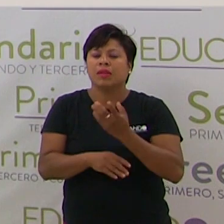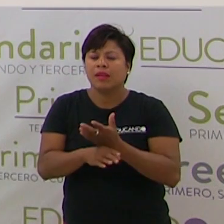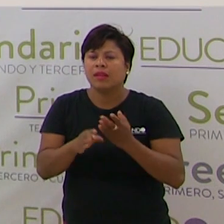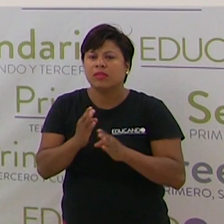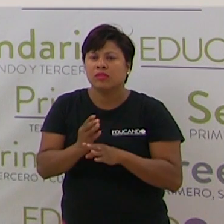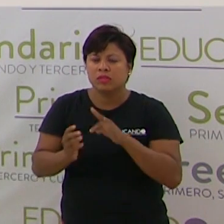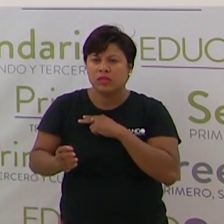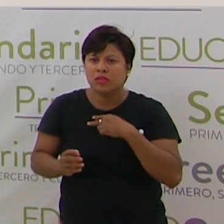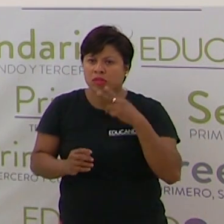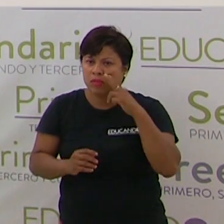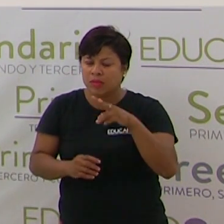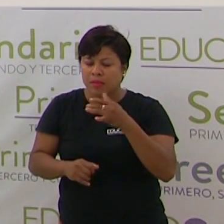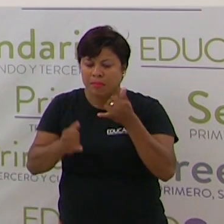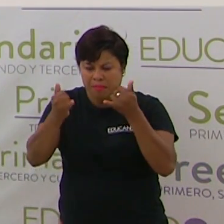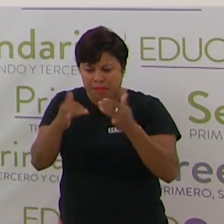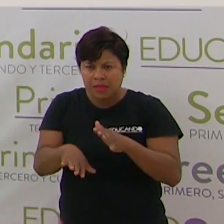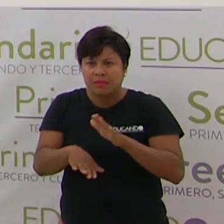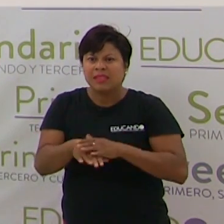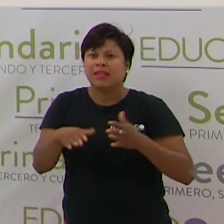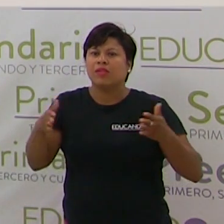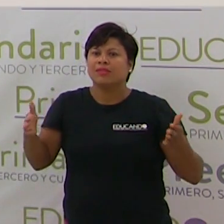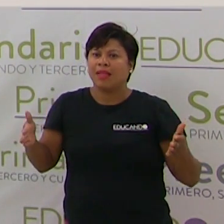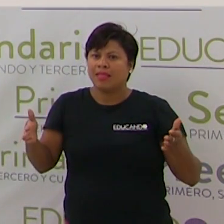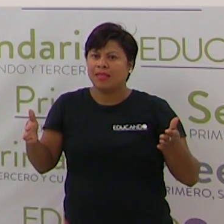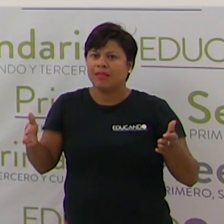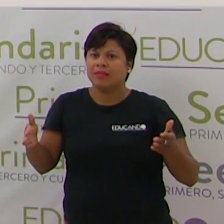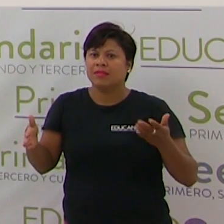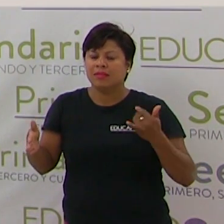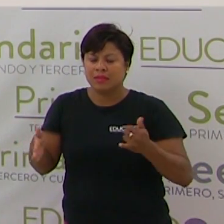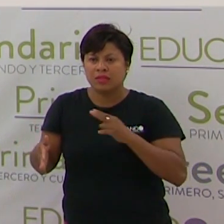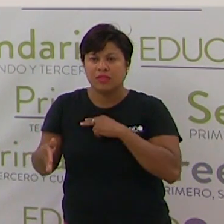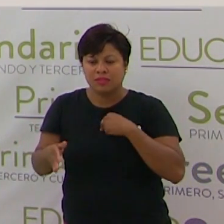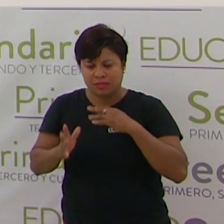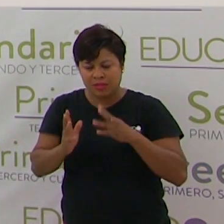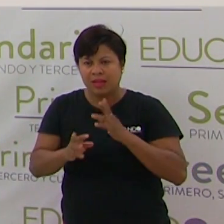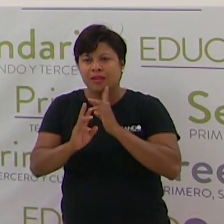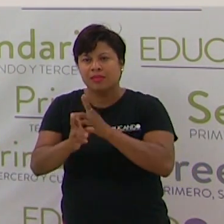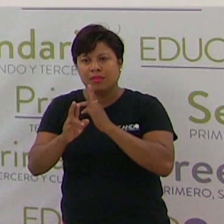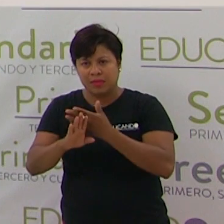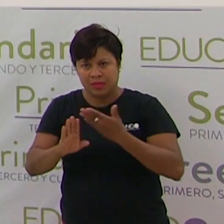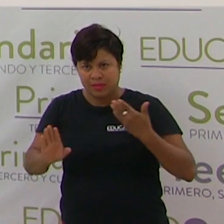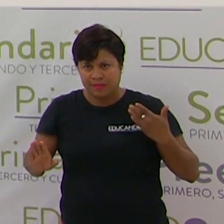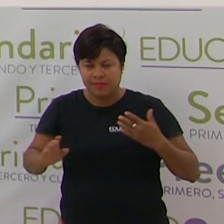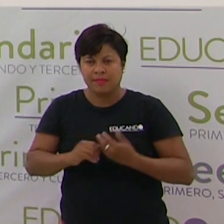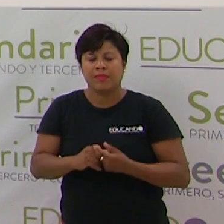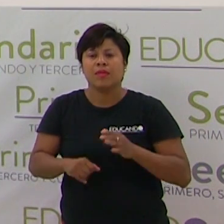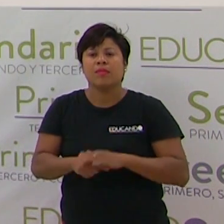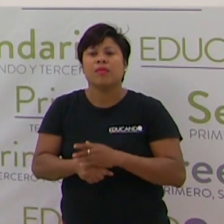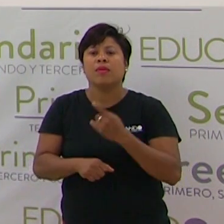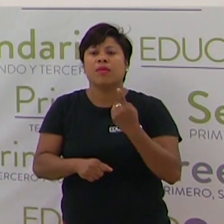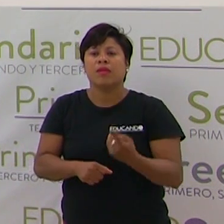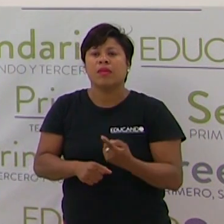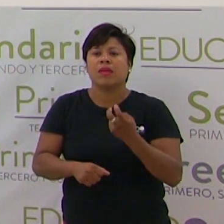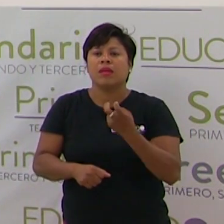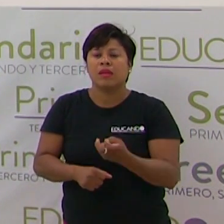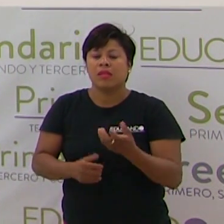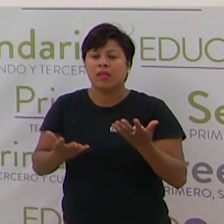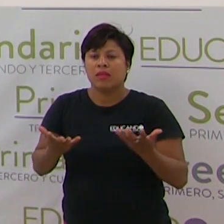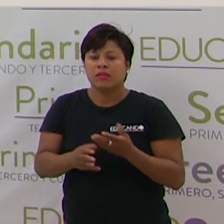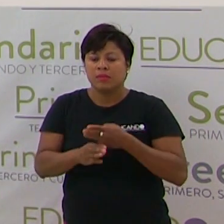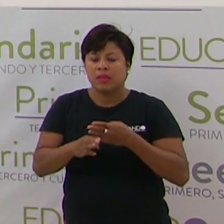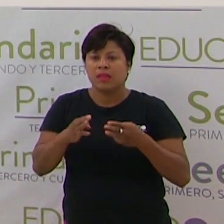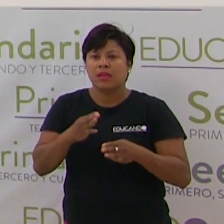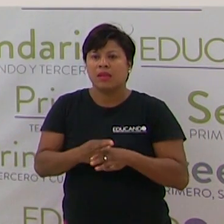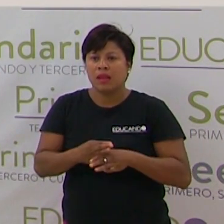pequeños pesaban más que los grandes? Y ya lo respondimos anteriormente. Porque están hechos de un material